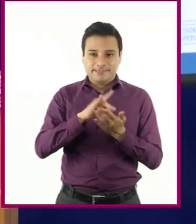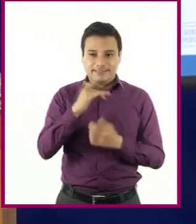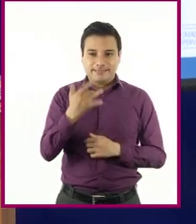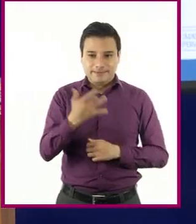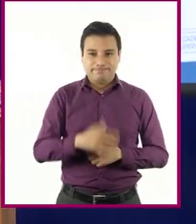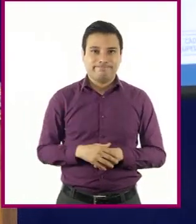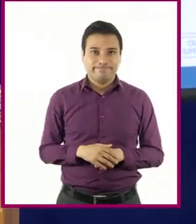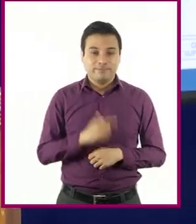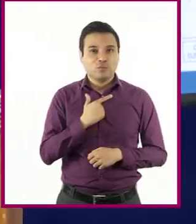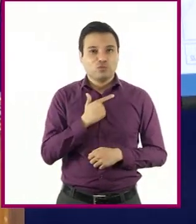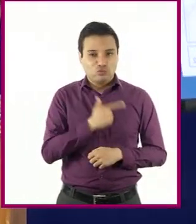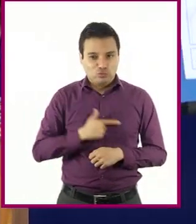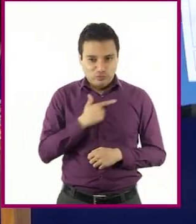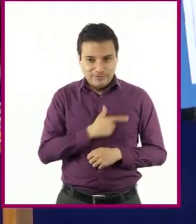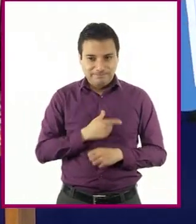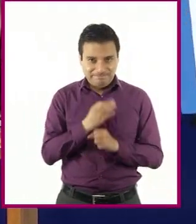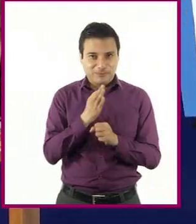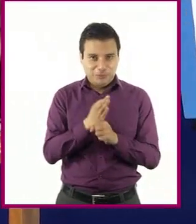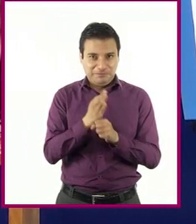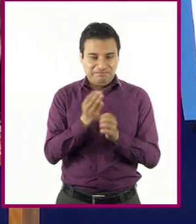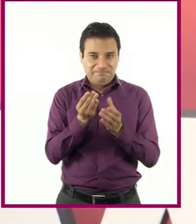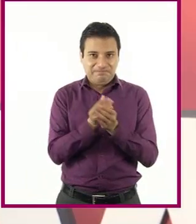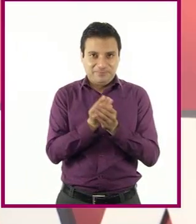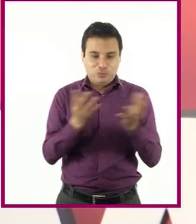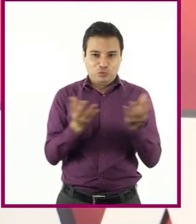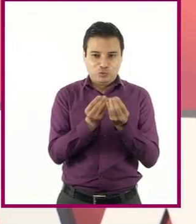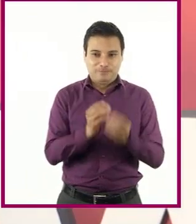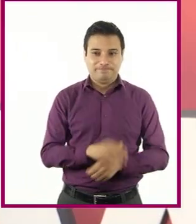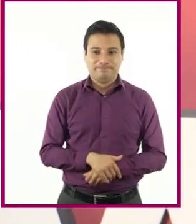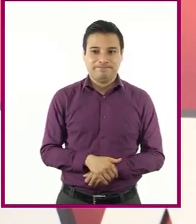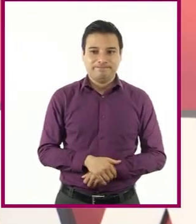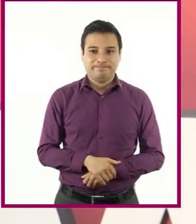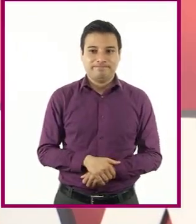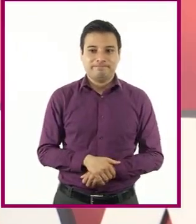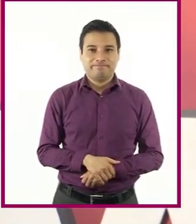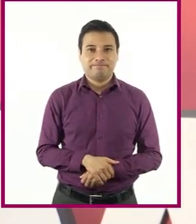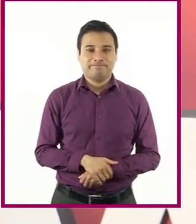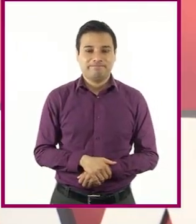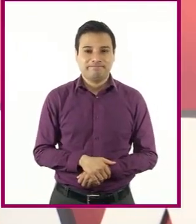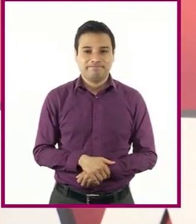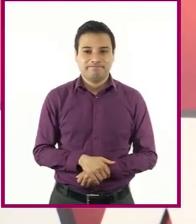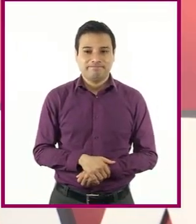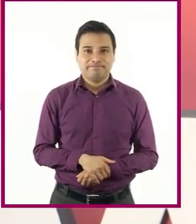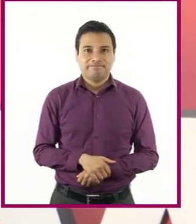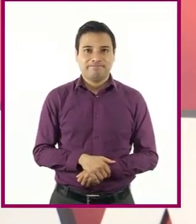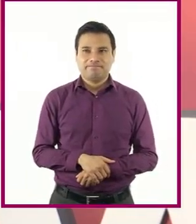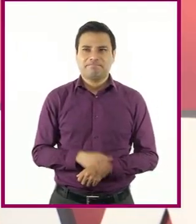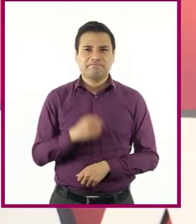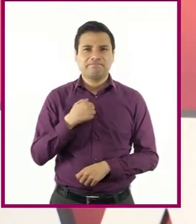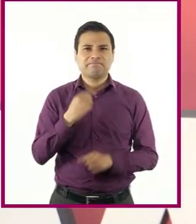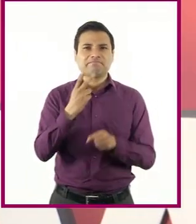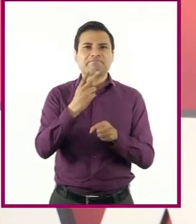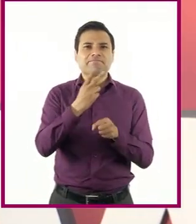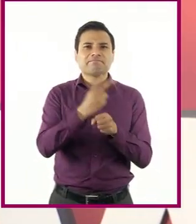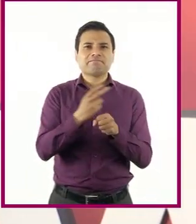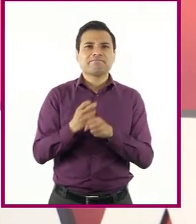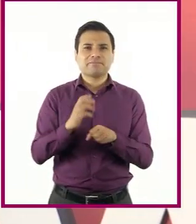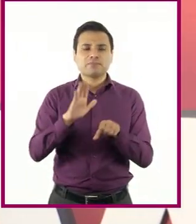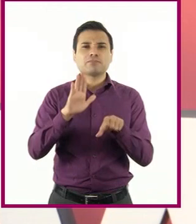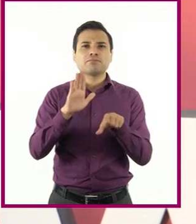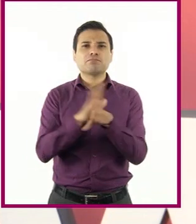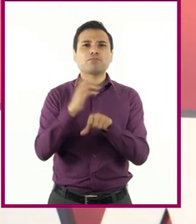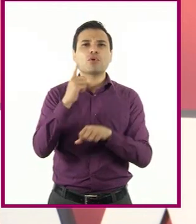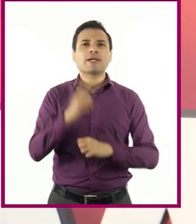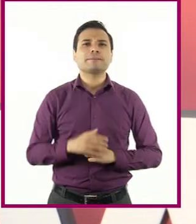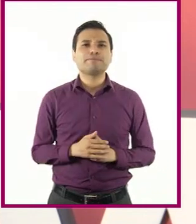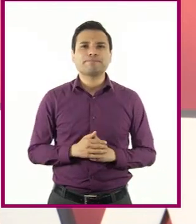poder acompañarlos en esta sesión tan interesante. Para explicar a nuestros alumnos el por qué te invité, quisiera preguntarte, ¿cómo